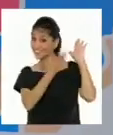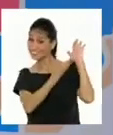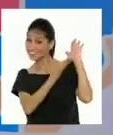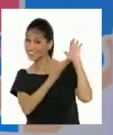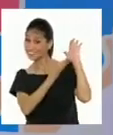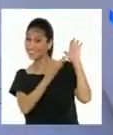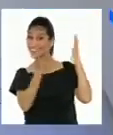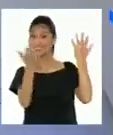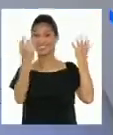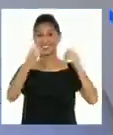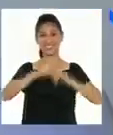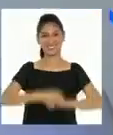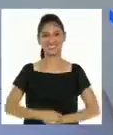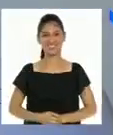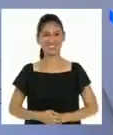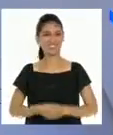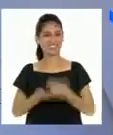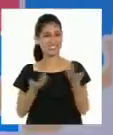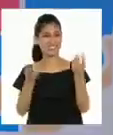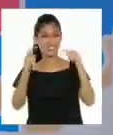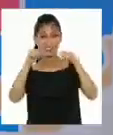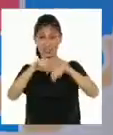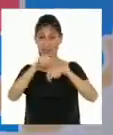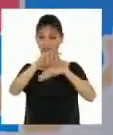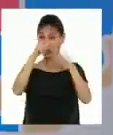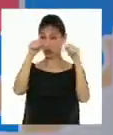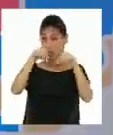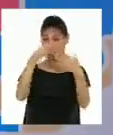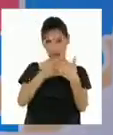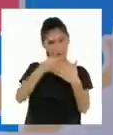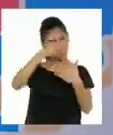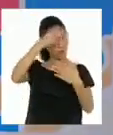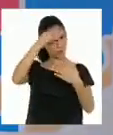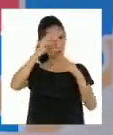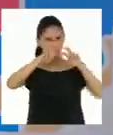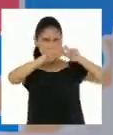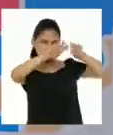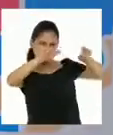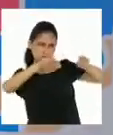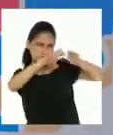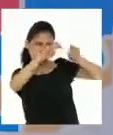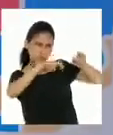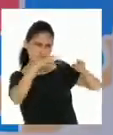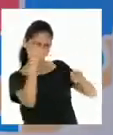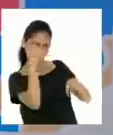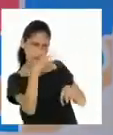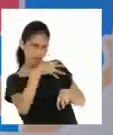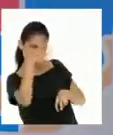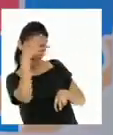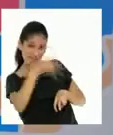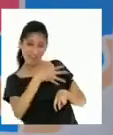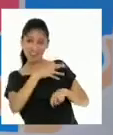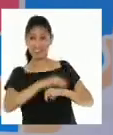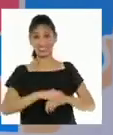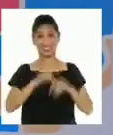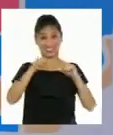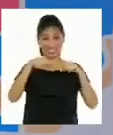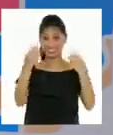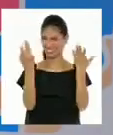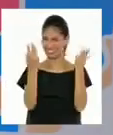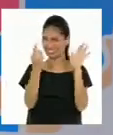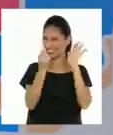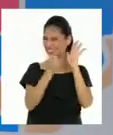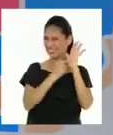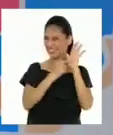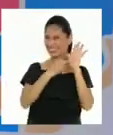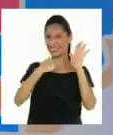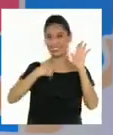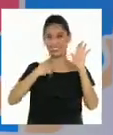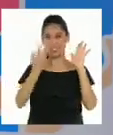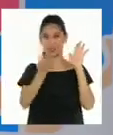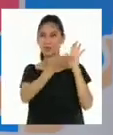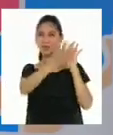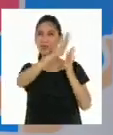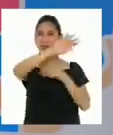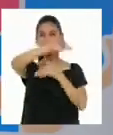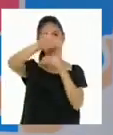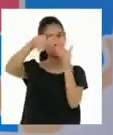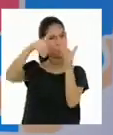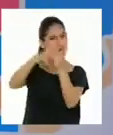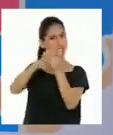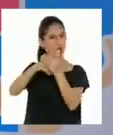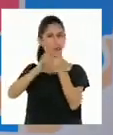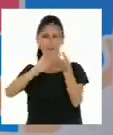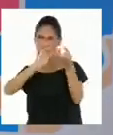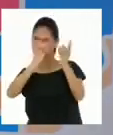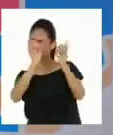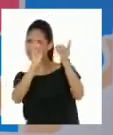incógnita? Con los insumos de hoy sobre la investigación estadística tenemos una herramienta para conocer la diversidad de una